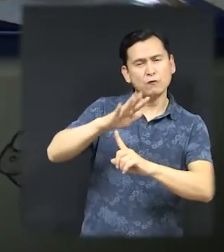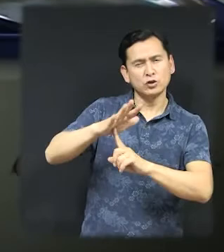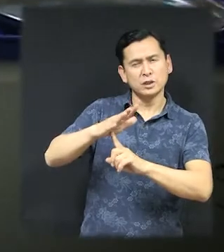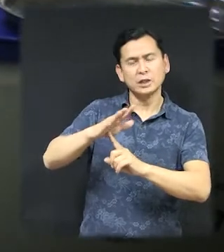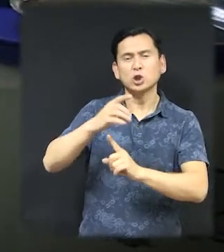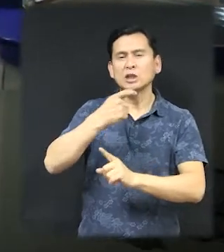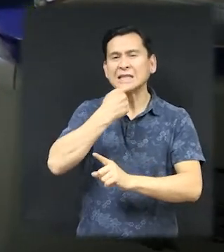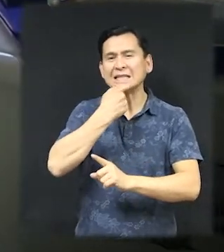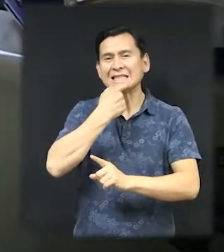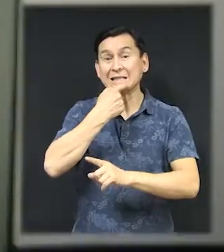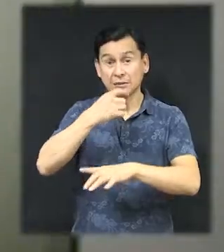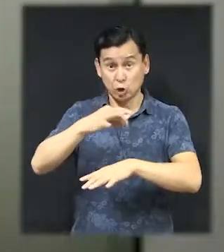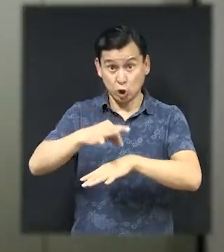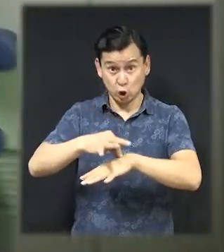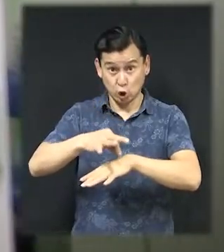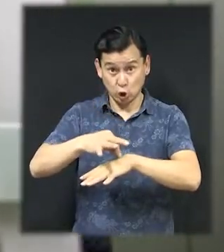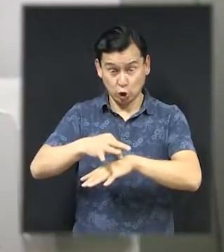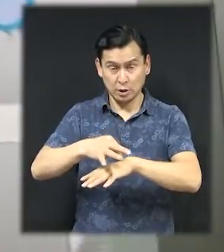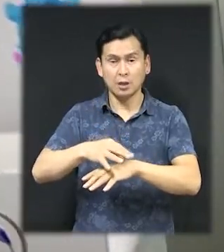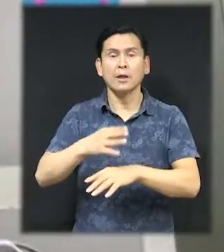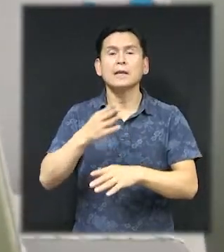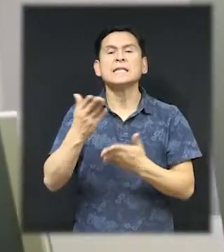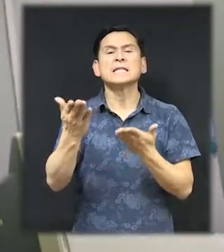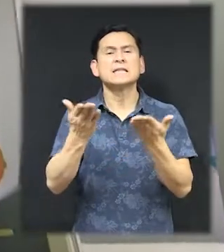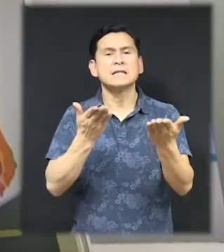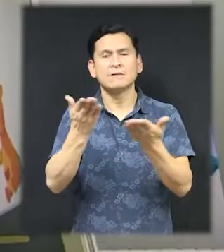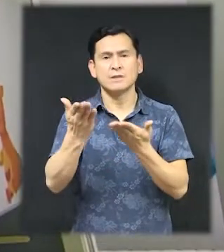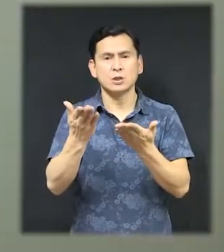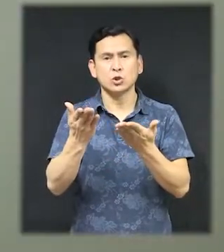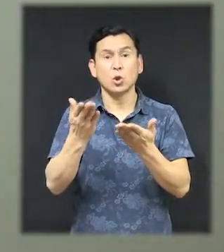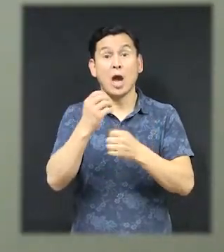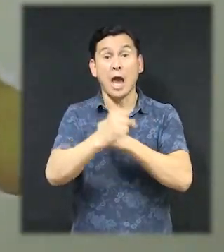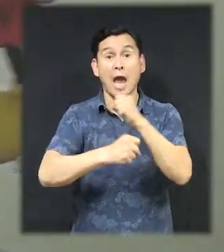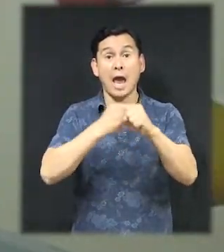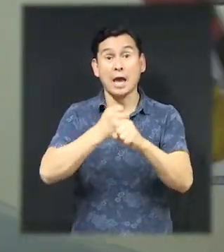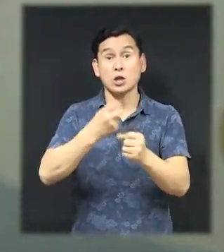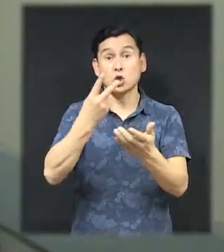kinesiología, servicio que durante el año